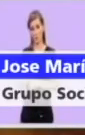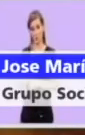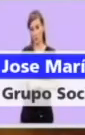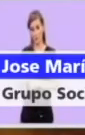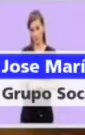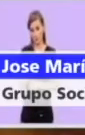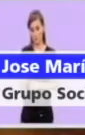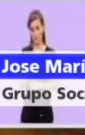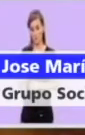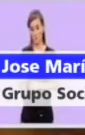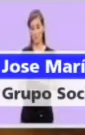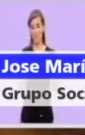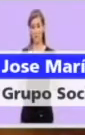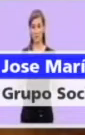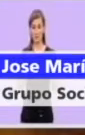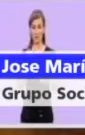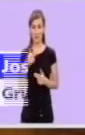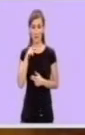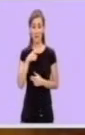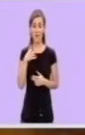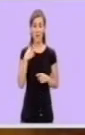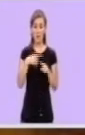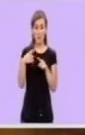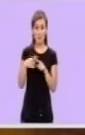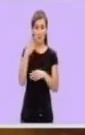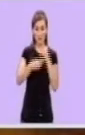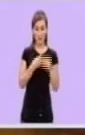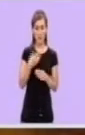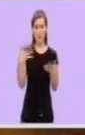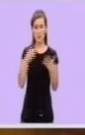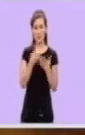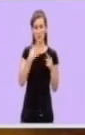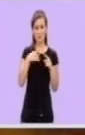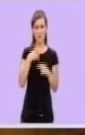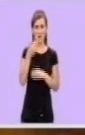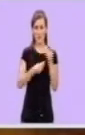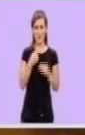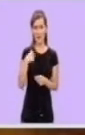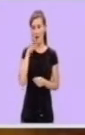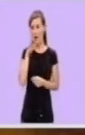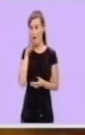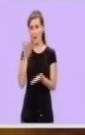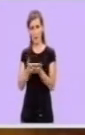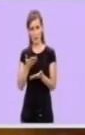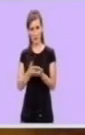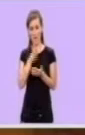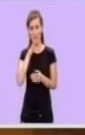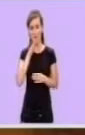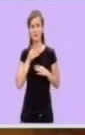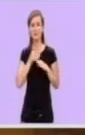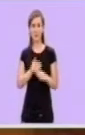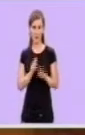de hacer todo lo que tengamos que hacer, y cuando digo todo, para garantizar el agua